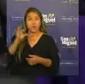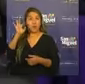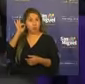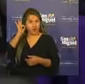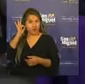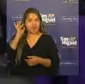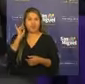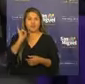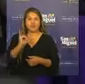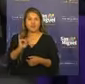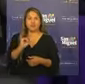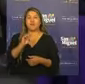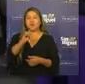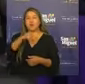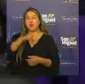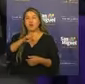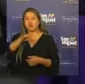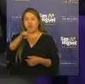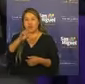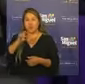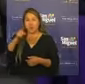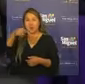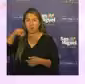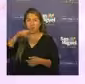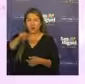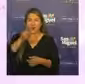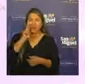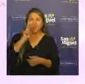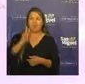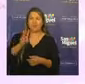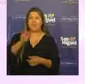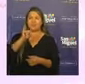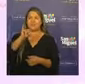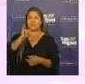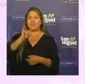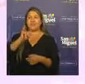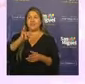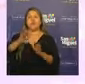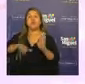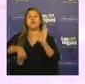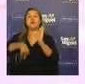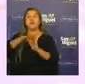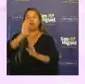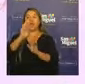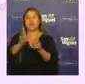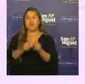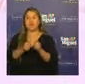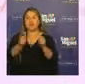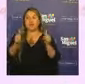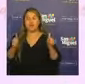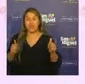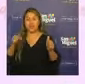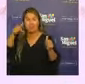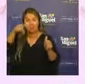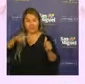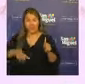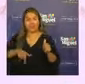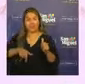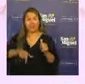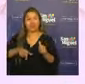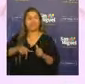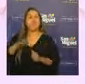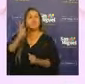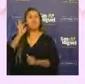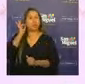no, está Daniel Melo por ahí, pero en su mayoría las autoridades de este distrito son